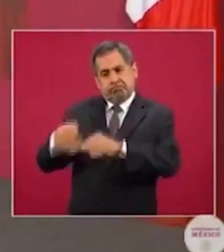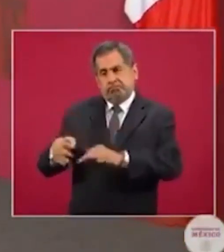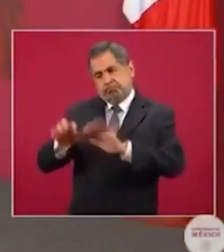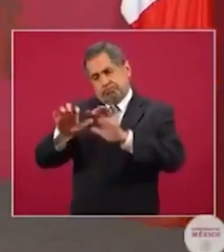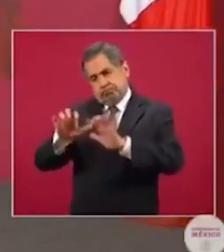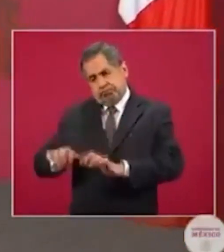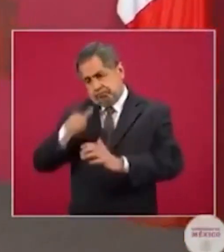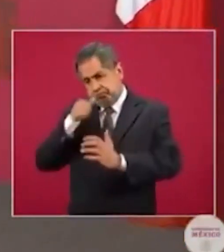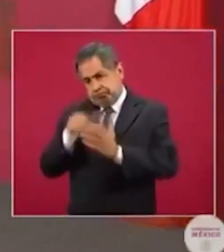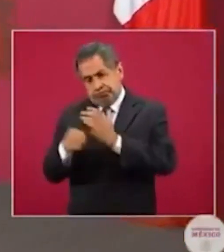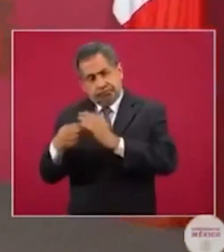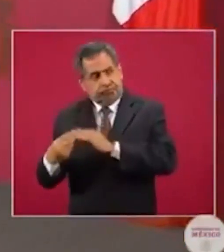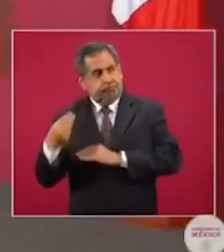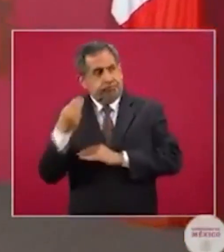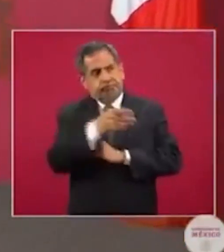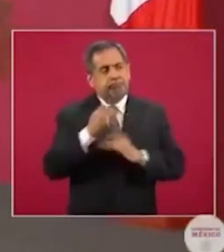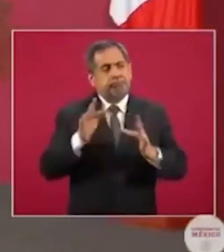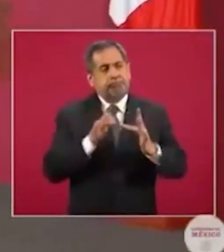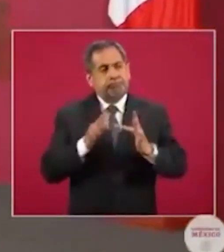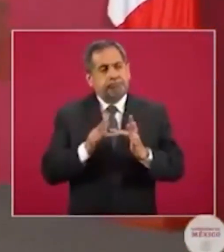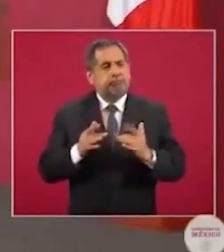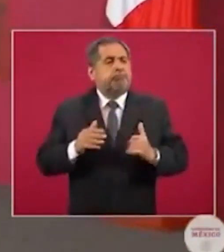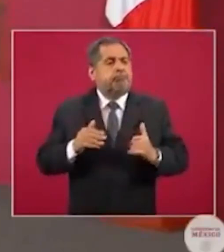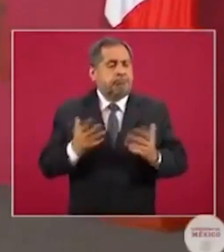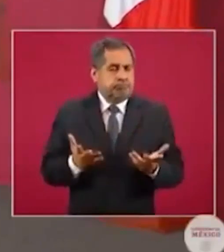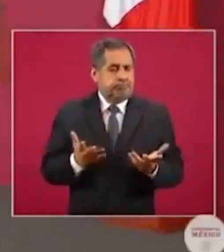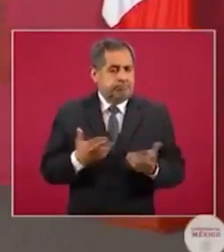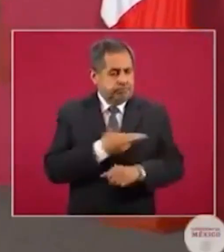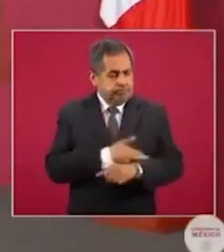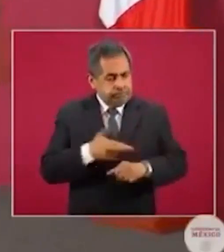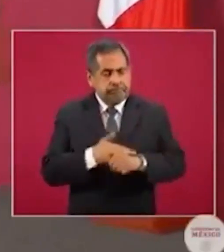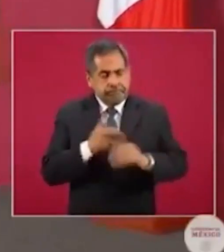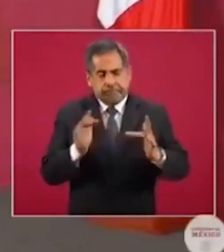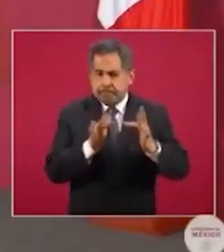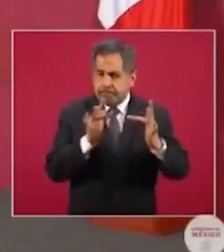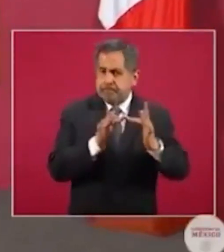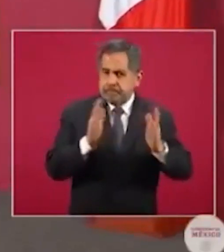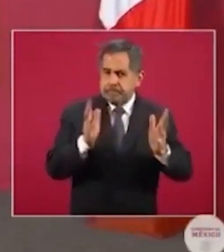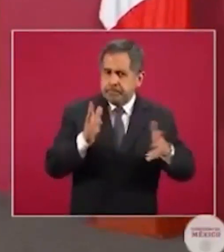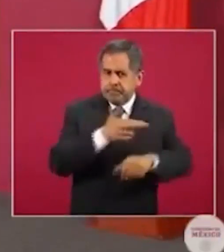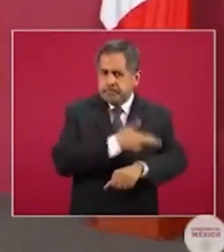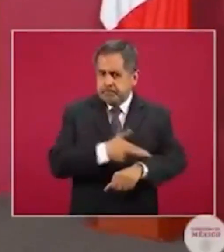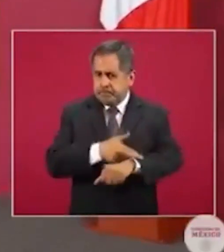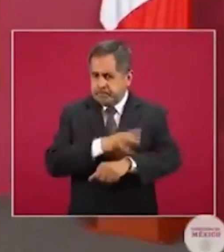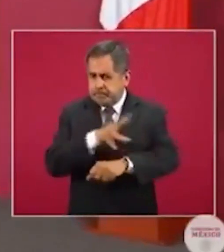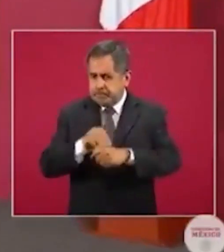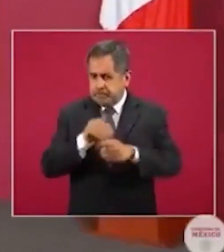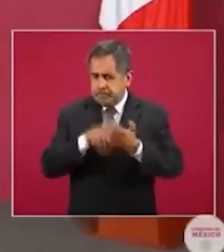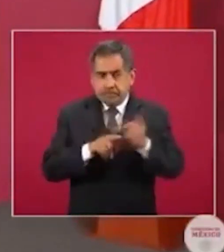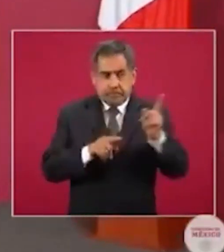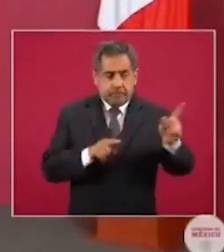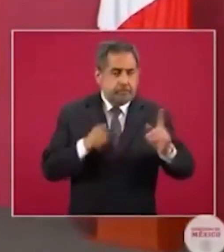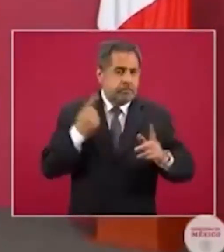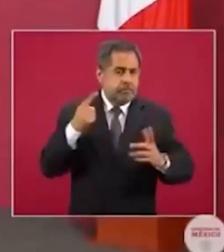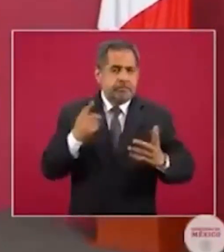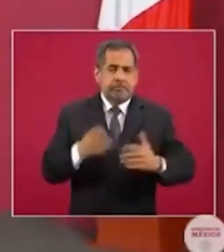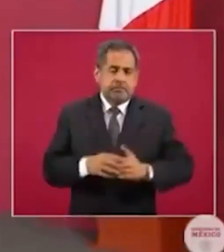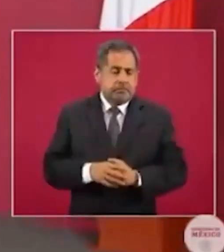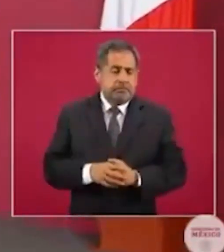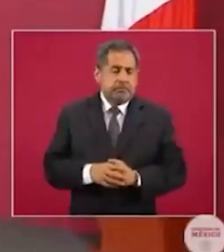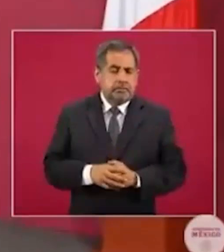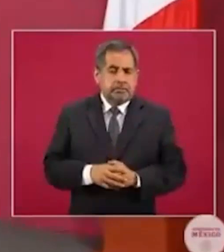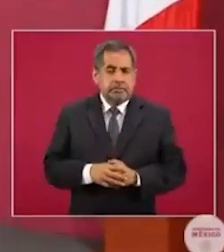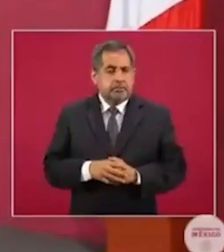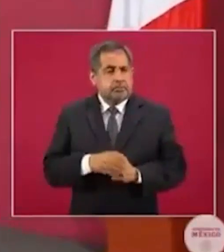de noticias Reuters al afirmar que Estados Unidos regresó al exsecretario de la Defensa Nacional, Salvador Cienfuegos, a cambio